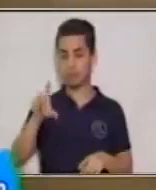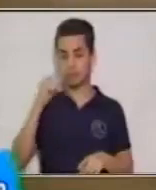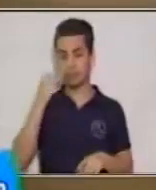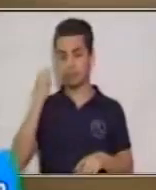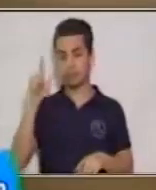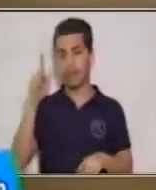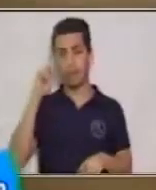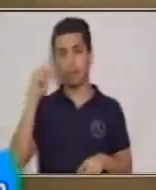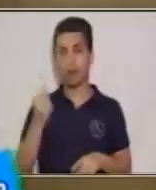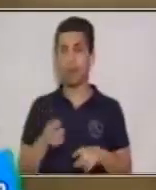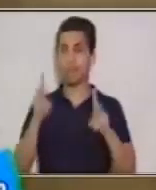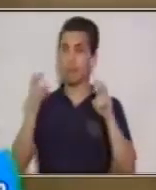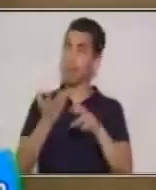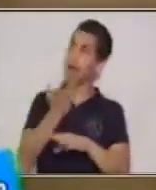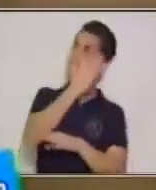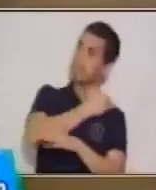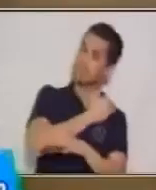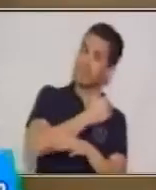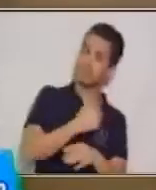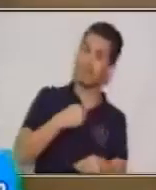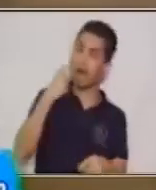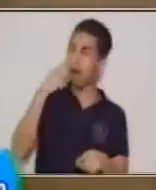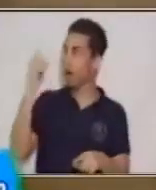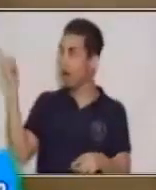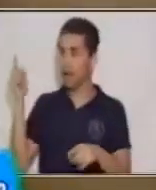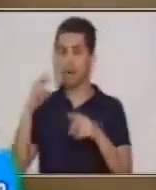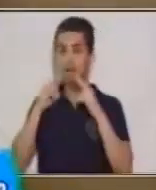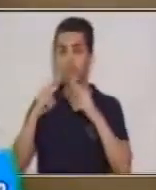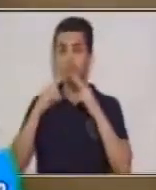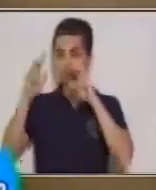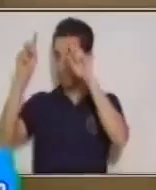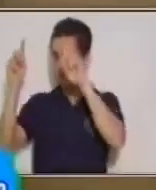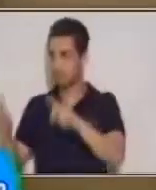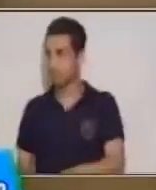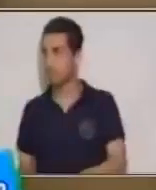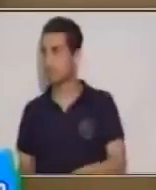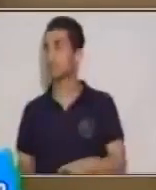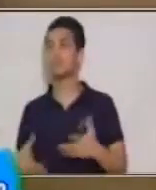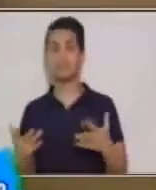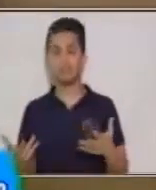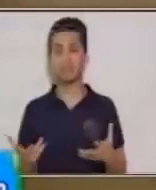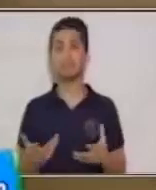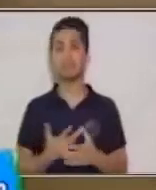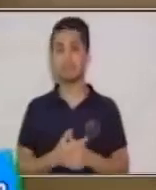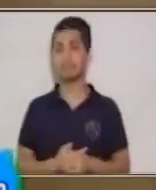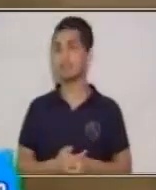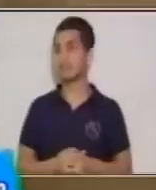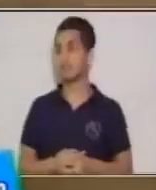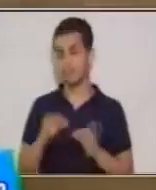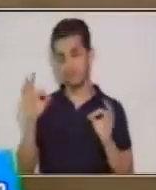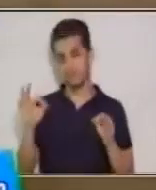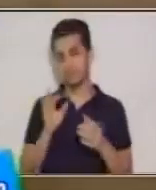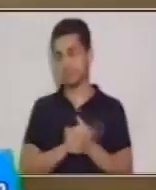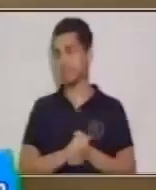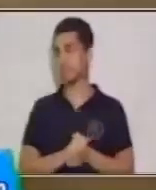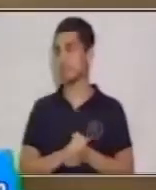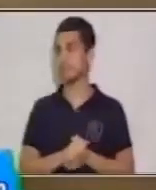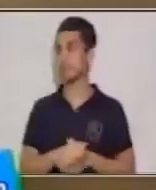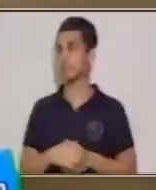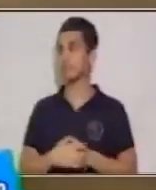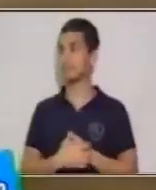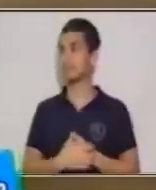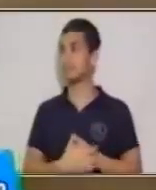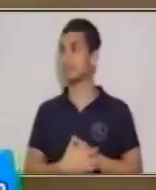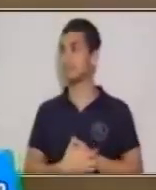anterior, buscamos de manera rápida las respuestas. ¿Sí? ¿Te diste cuenta? Excelente.